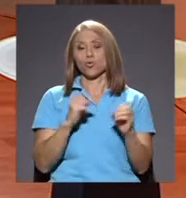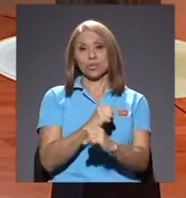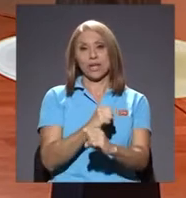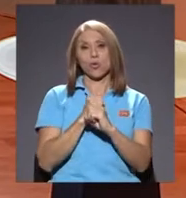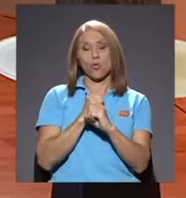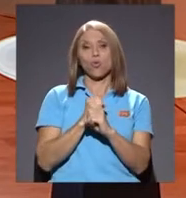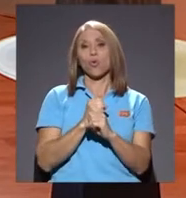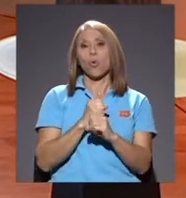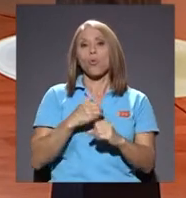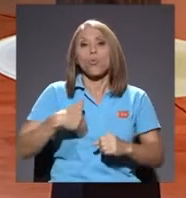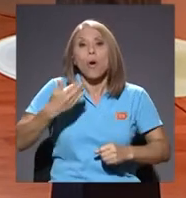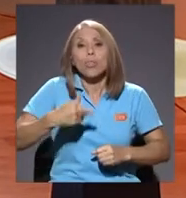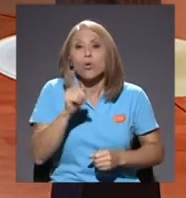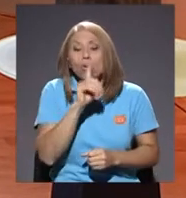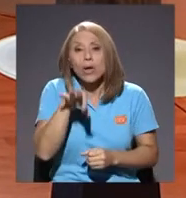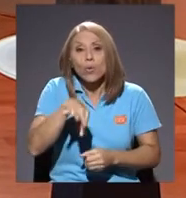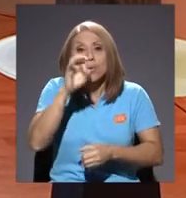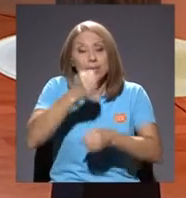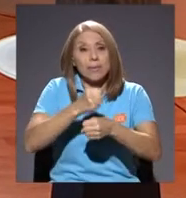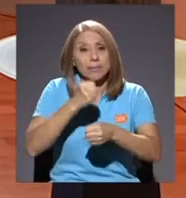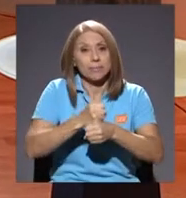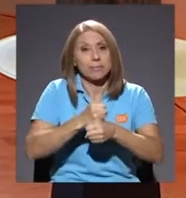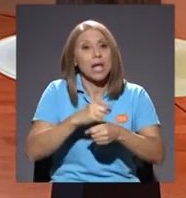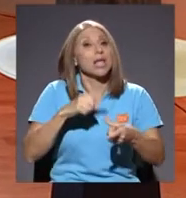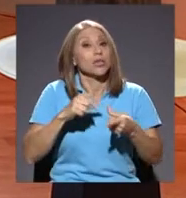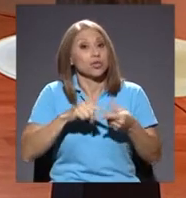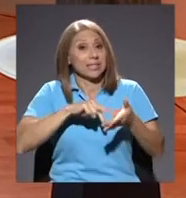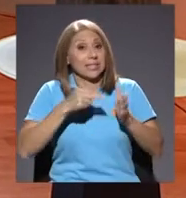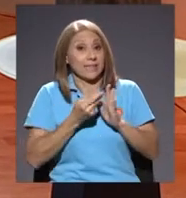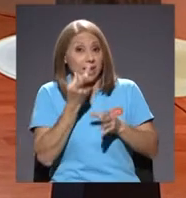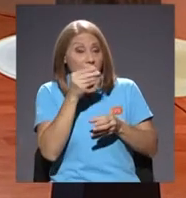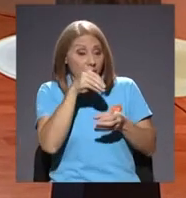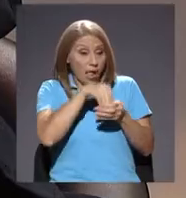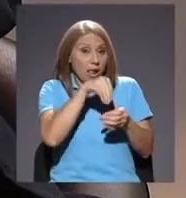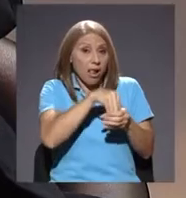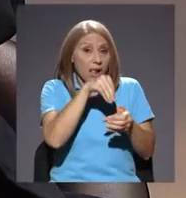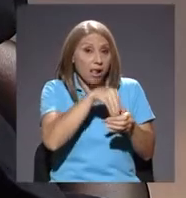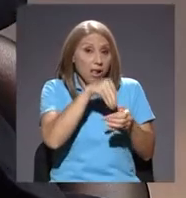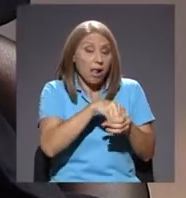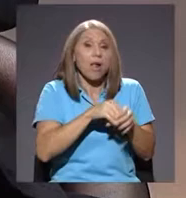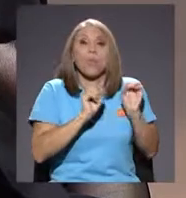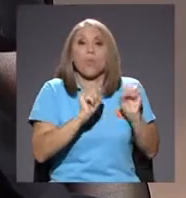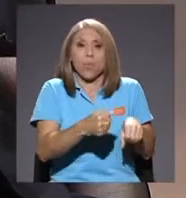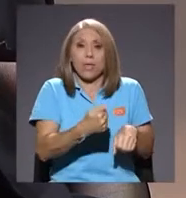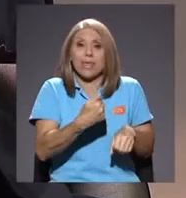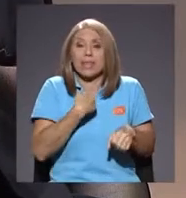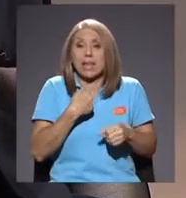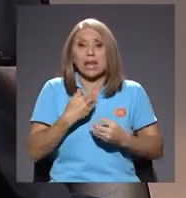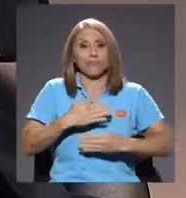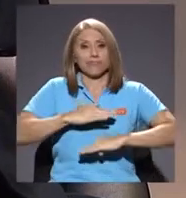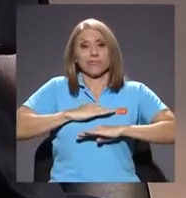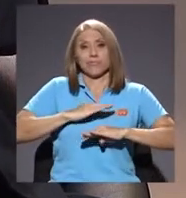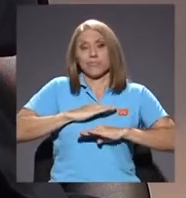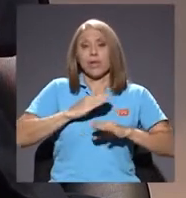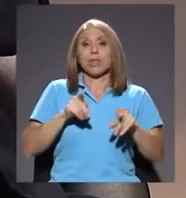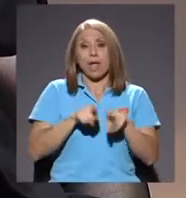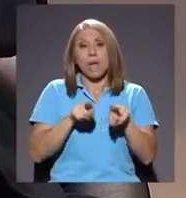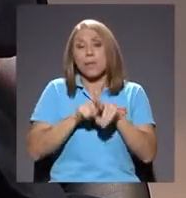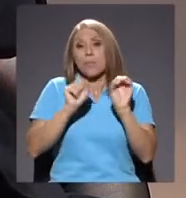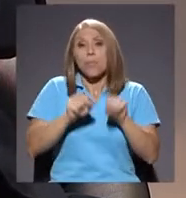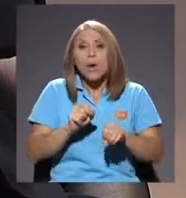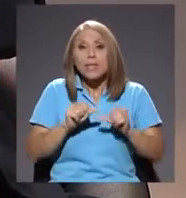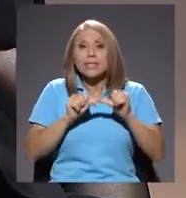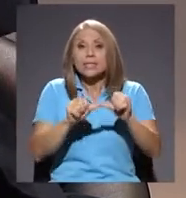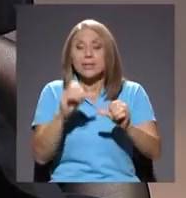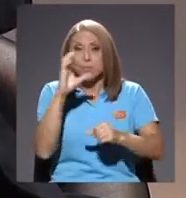adelante en los casos de desempleo y tenga un ingreso y el sujeto es parte de las cesantías de uso para ello y al